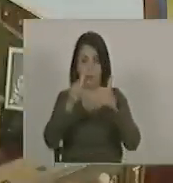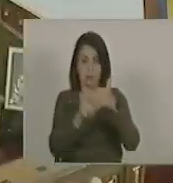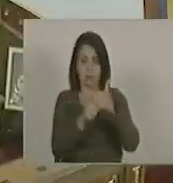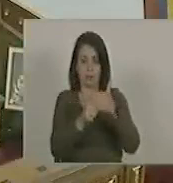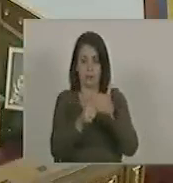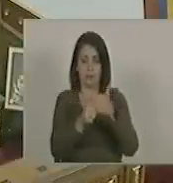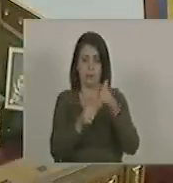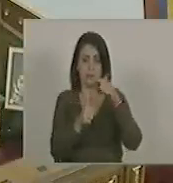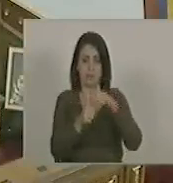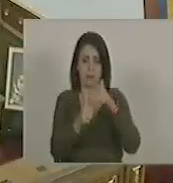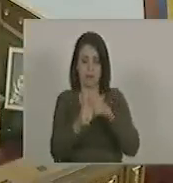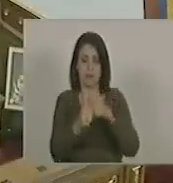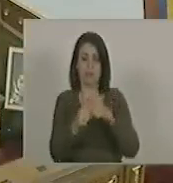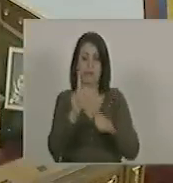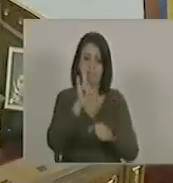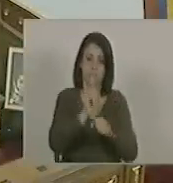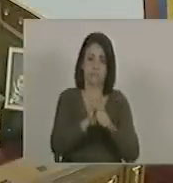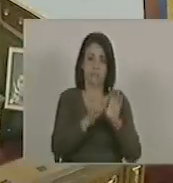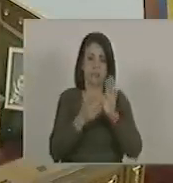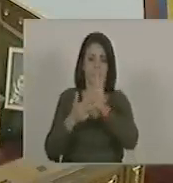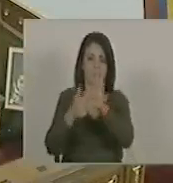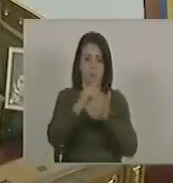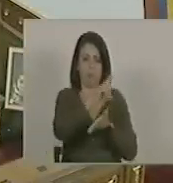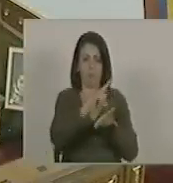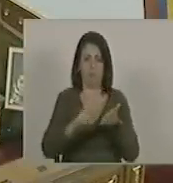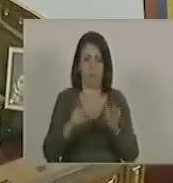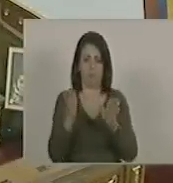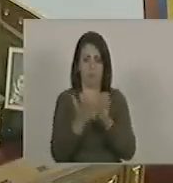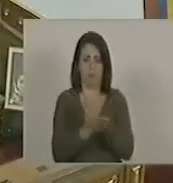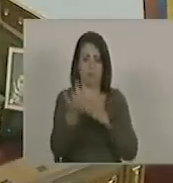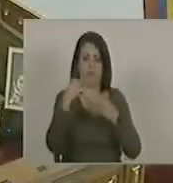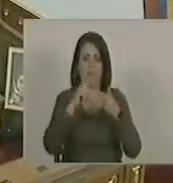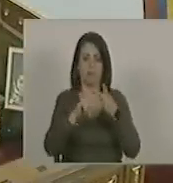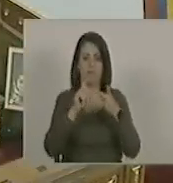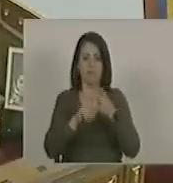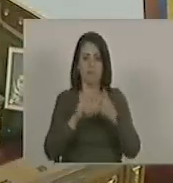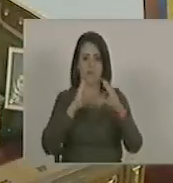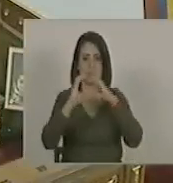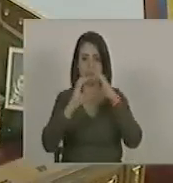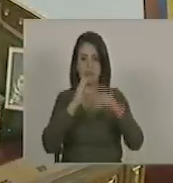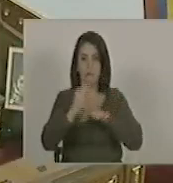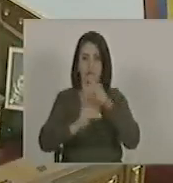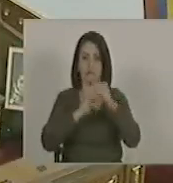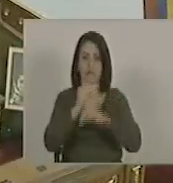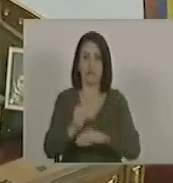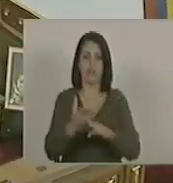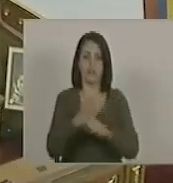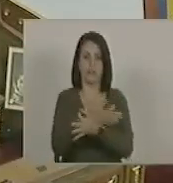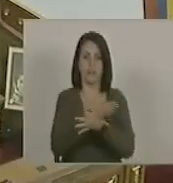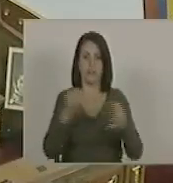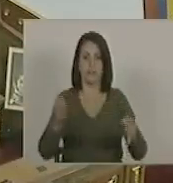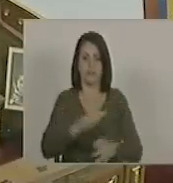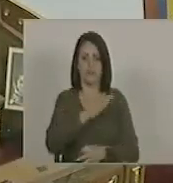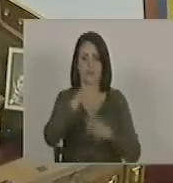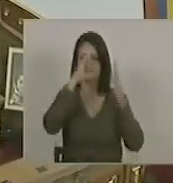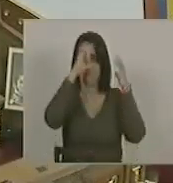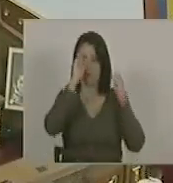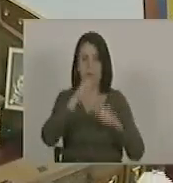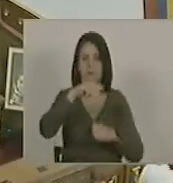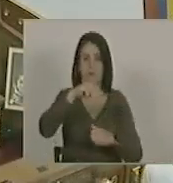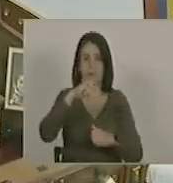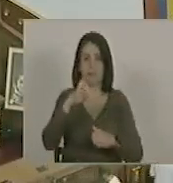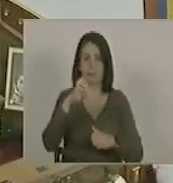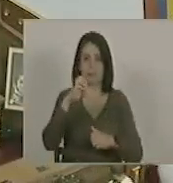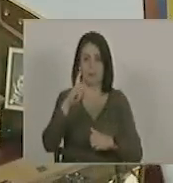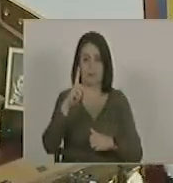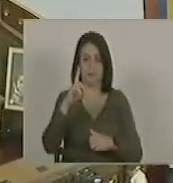para ausentarse e incorporar a sus suplentes indicados en lista anexa. Segundo, comunicación suscrita por el excelentísimo señor embajador Melik